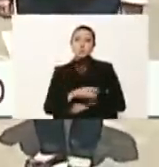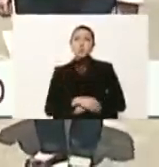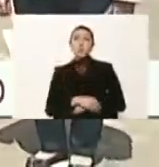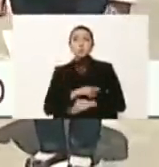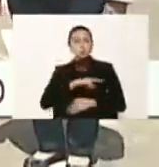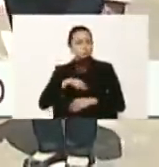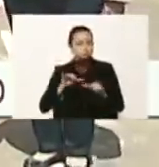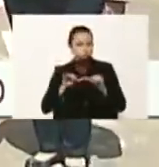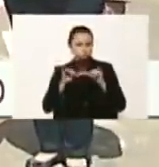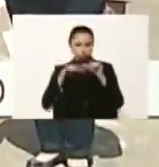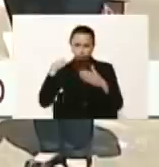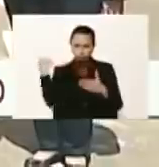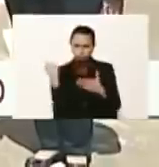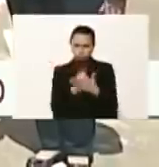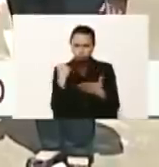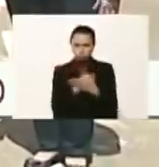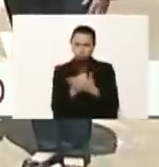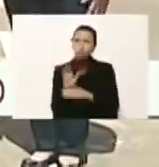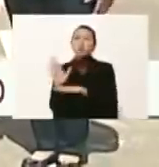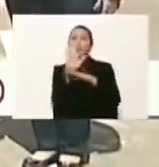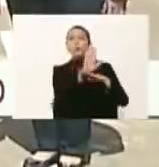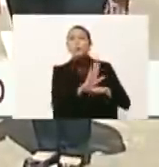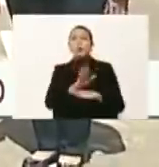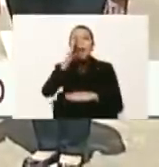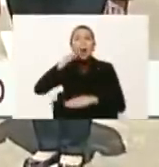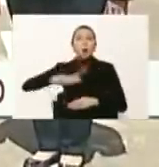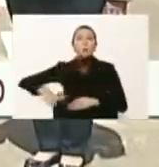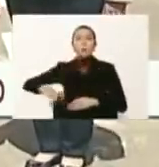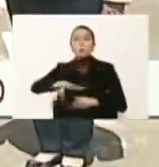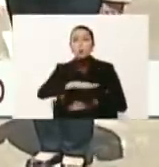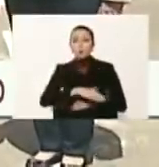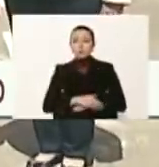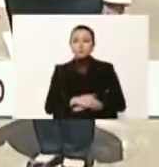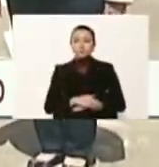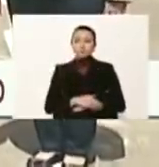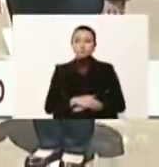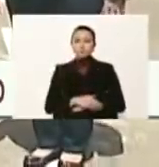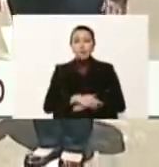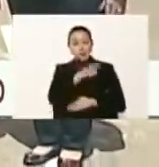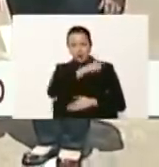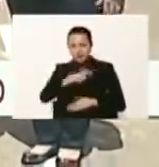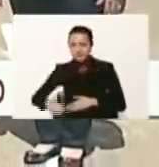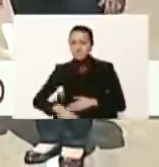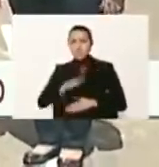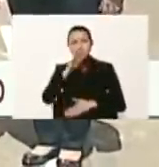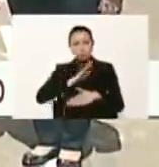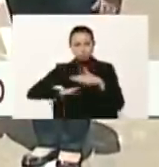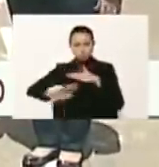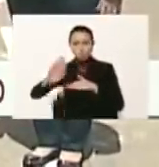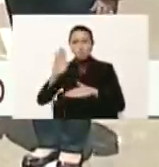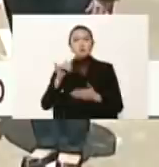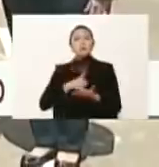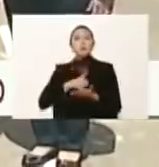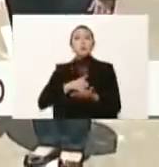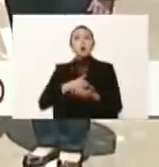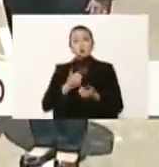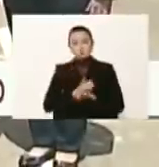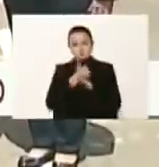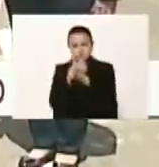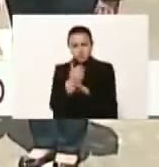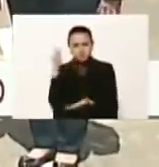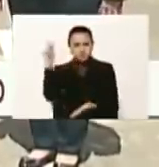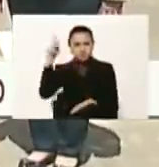seguiremos adelante venciendo, protegiendo a nuestro pueblo, protegiendo a los más vulnerables y allí llegaremos con el amor del